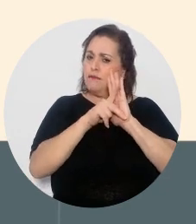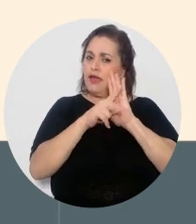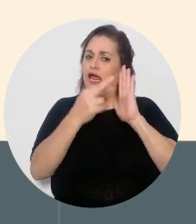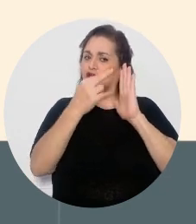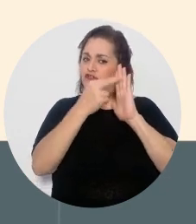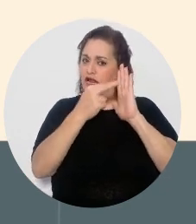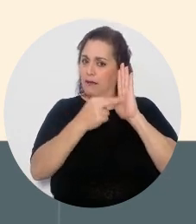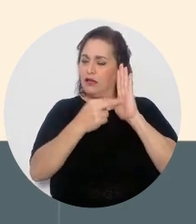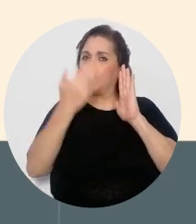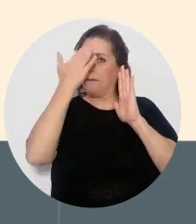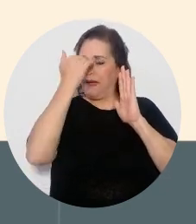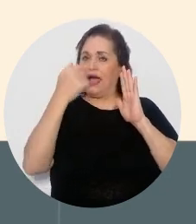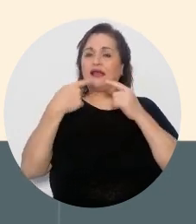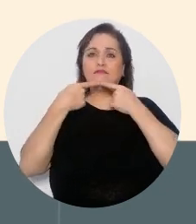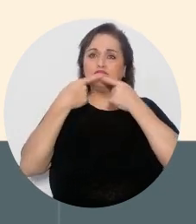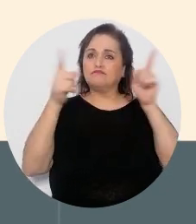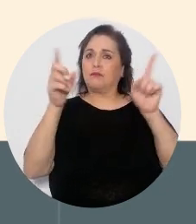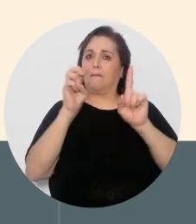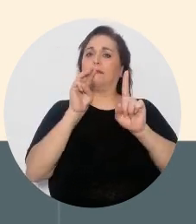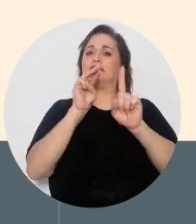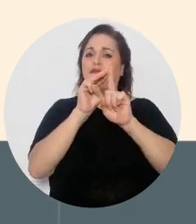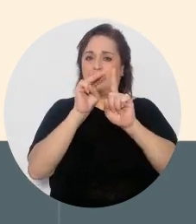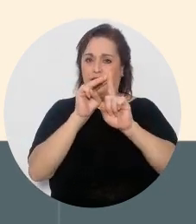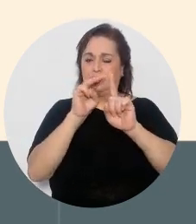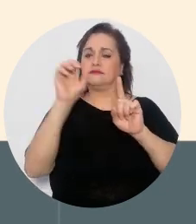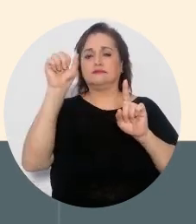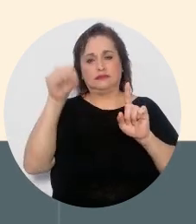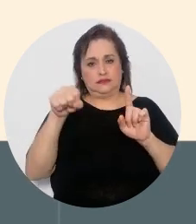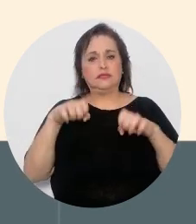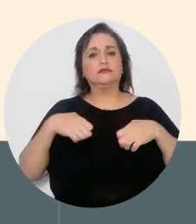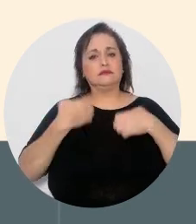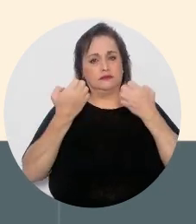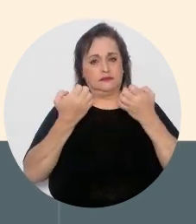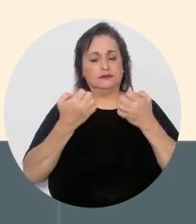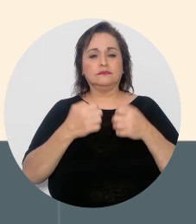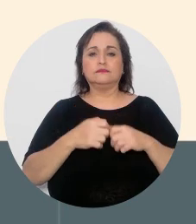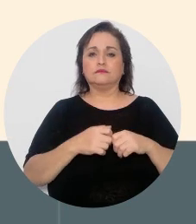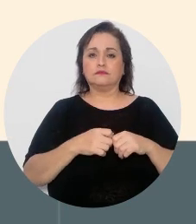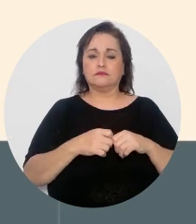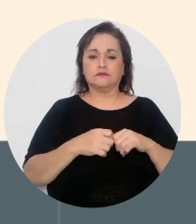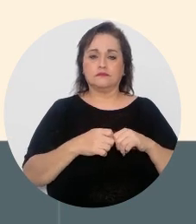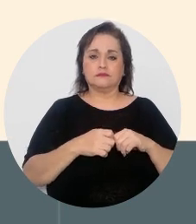nuestro ordenamiento para la difusión de ese tipo de mensajes.